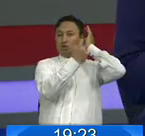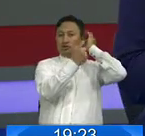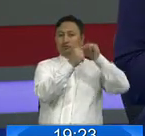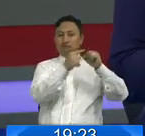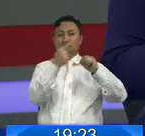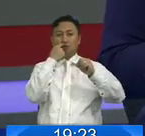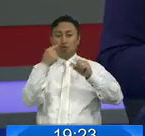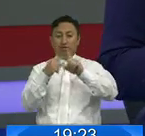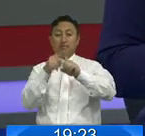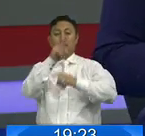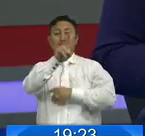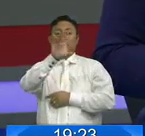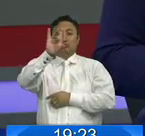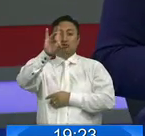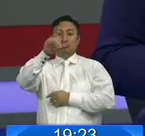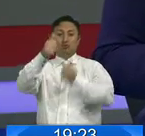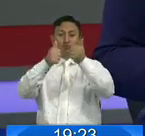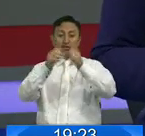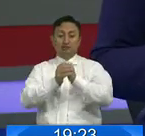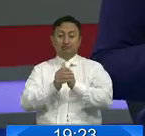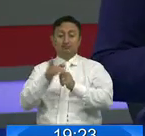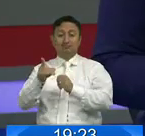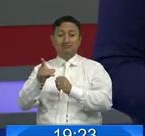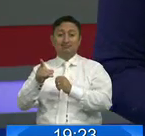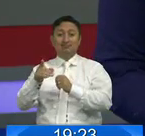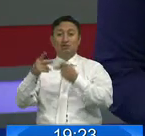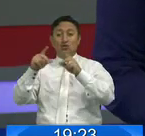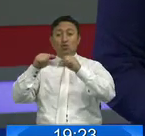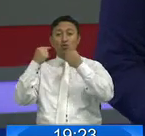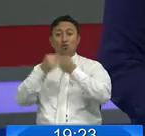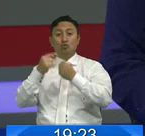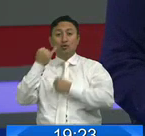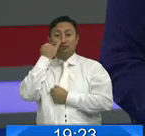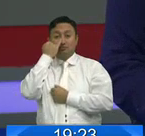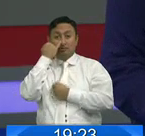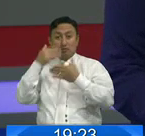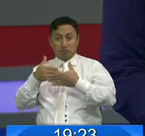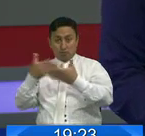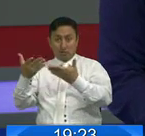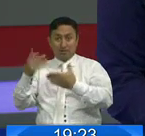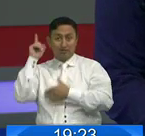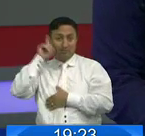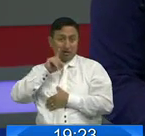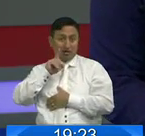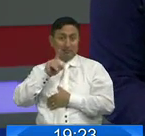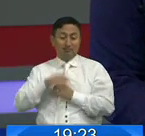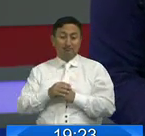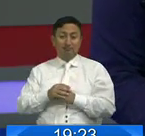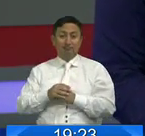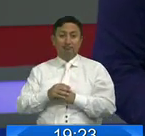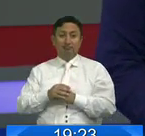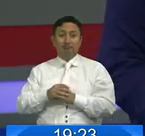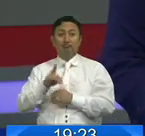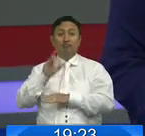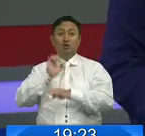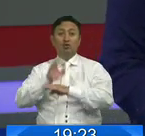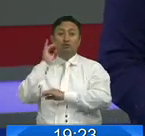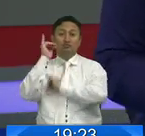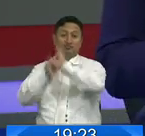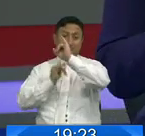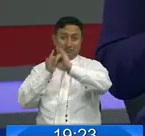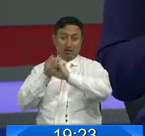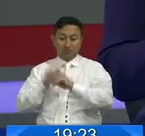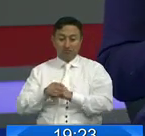de hombres con 28 candidatos y la de pueblos y nacionalidades indígenas, afroecuatorianos o montubios y de ecuatorianos en el